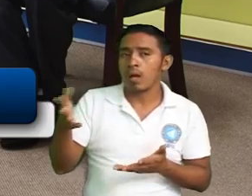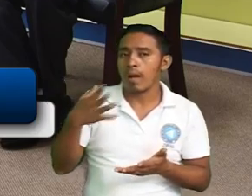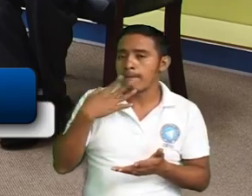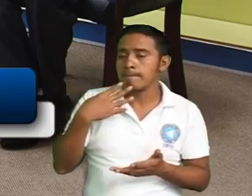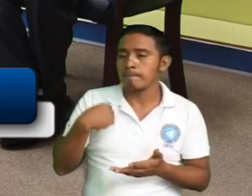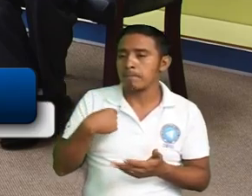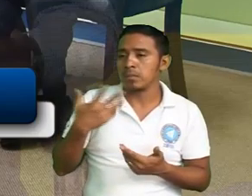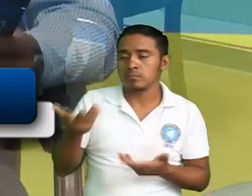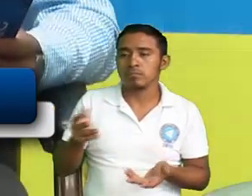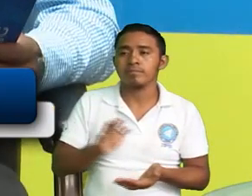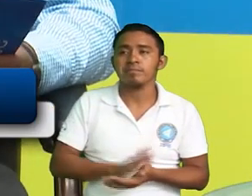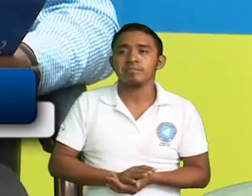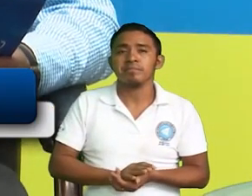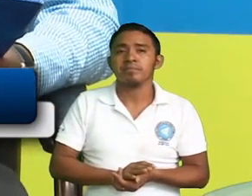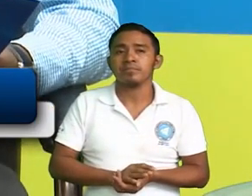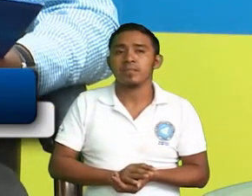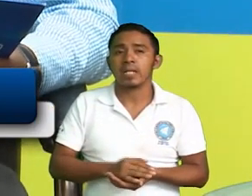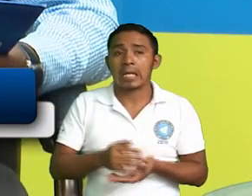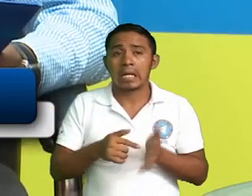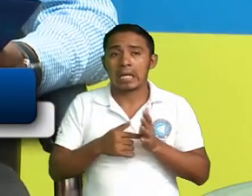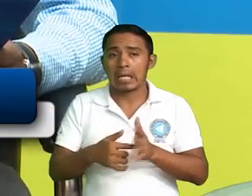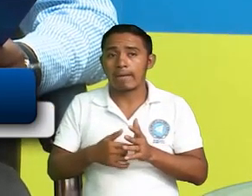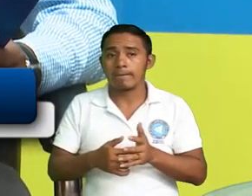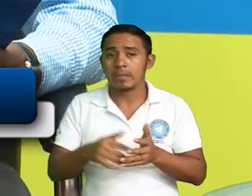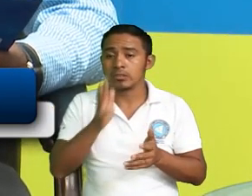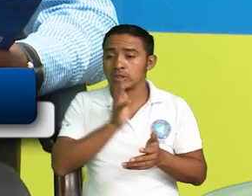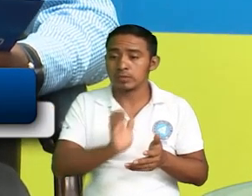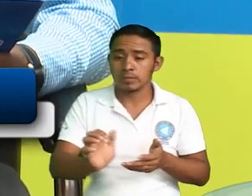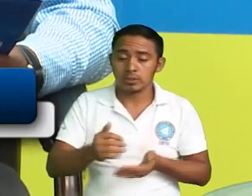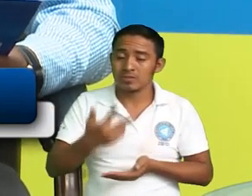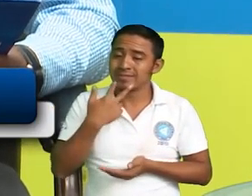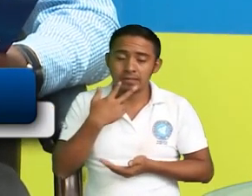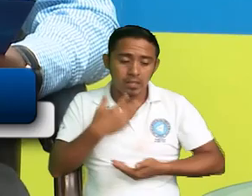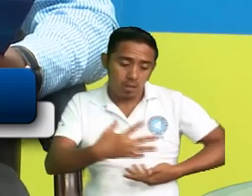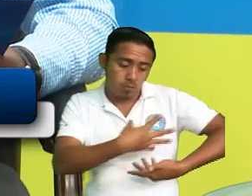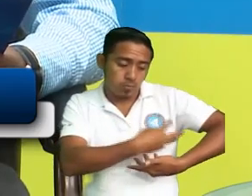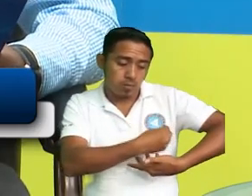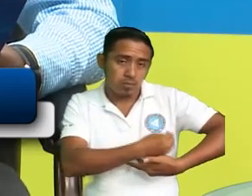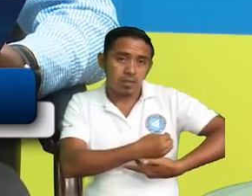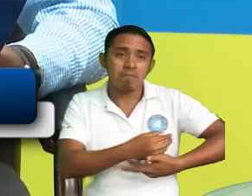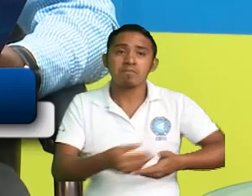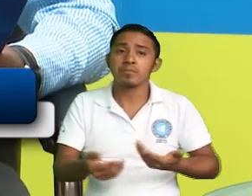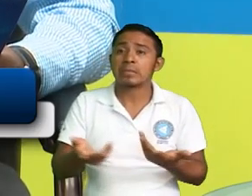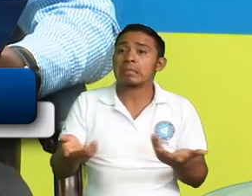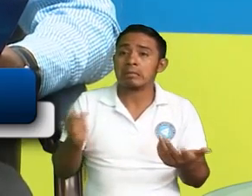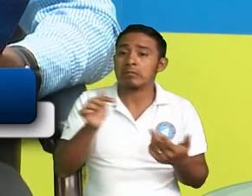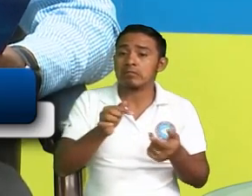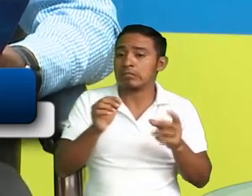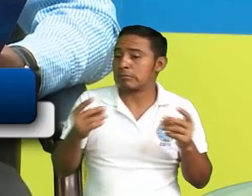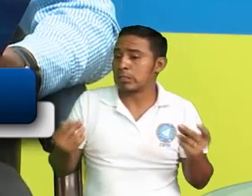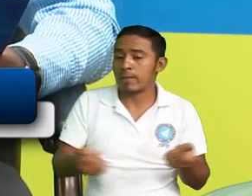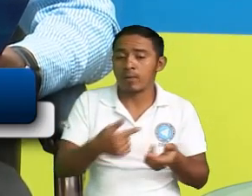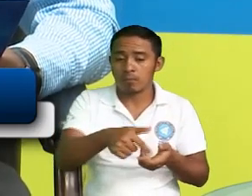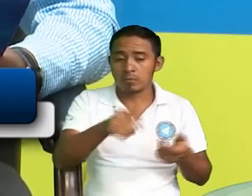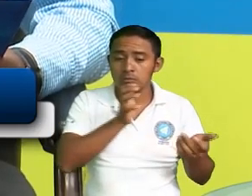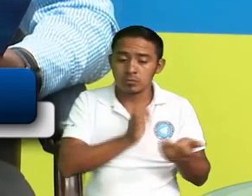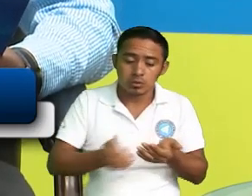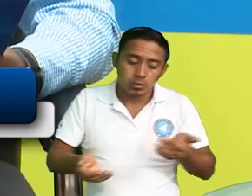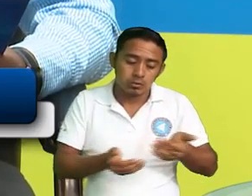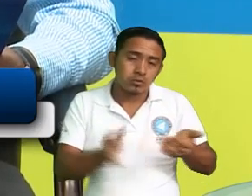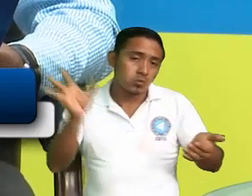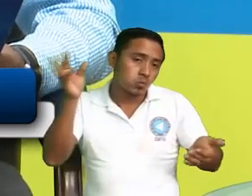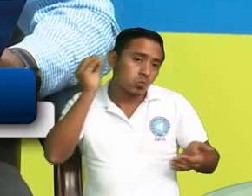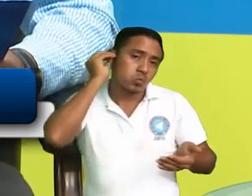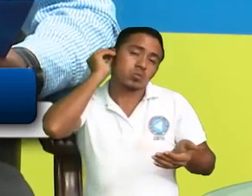corrige, de que no ser amamantado predispone o es un factor de riesgo de tener una infección